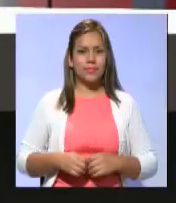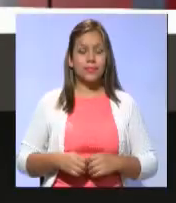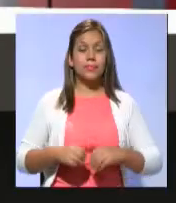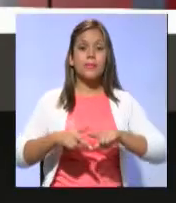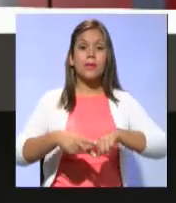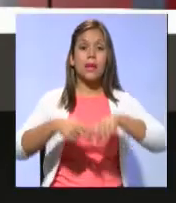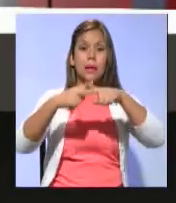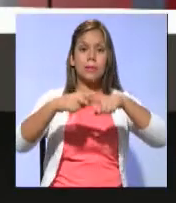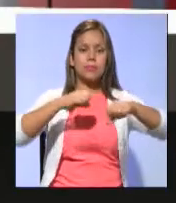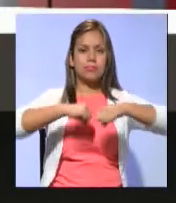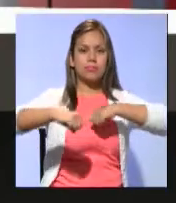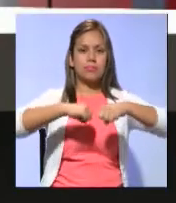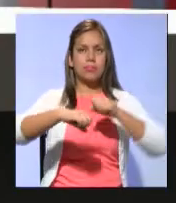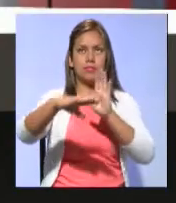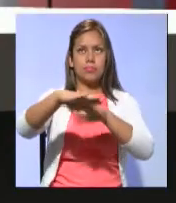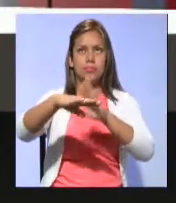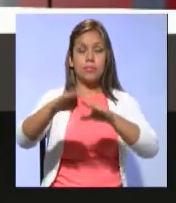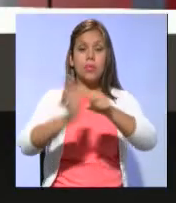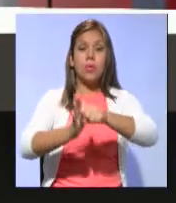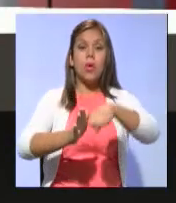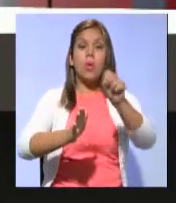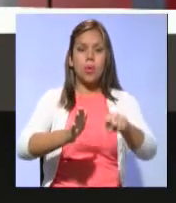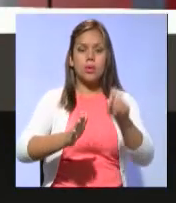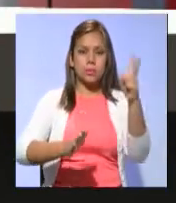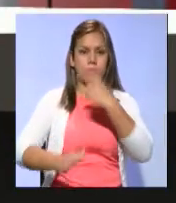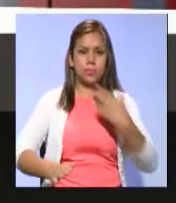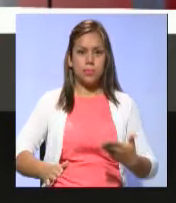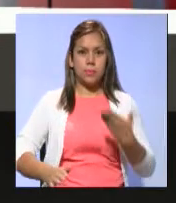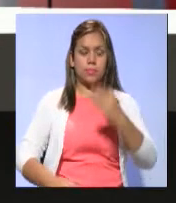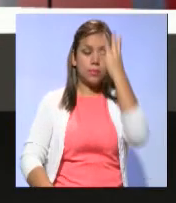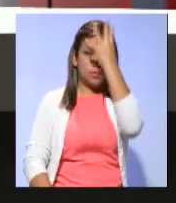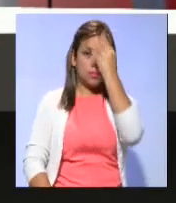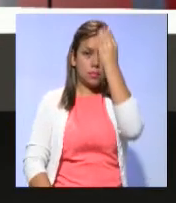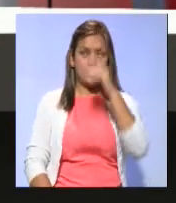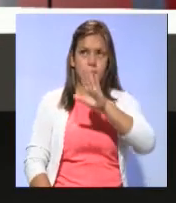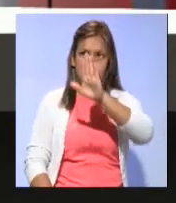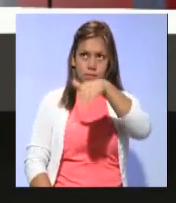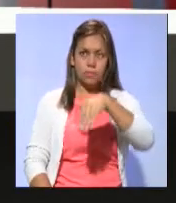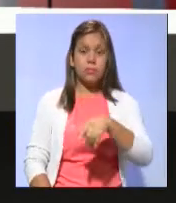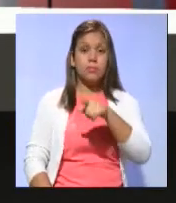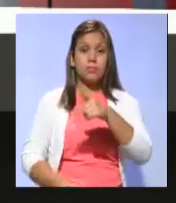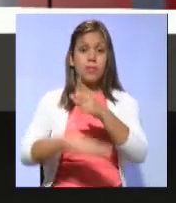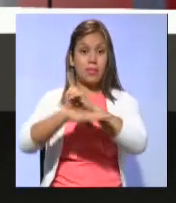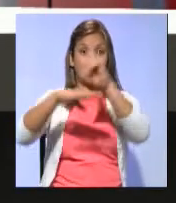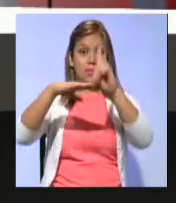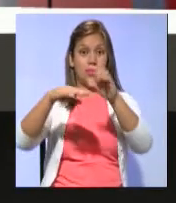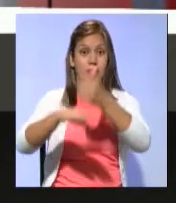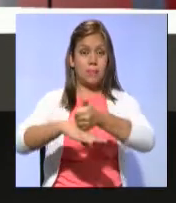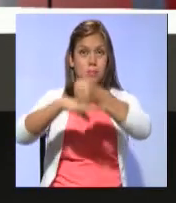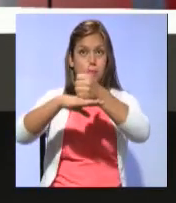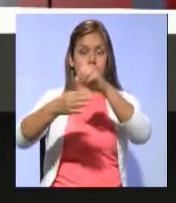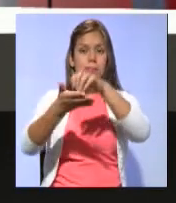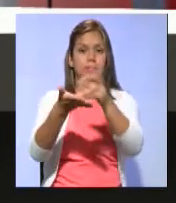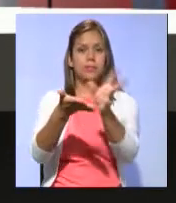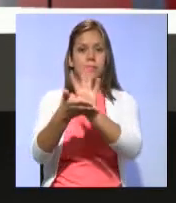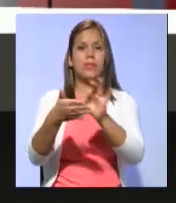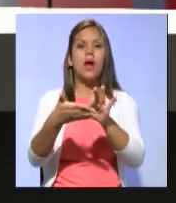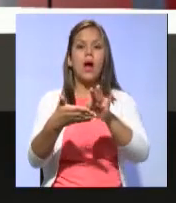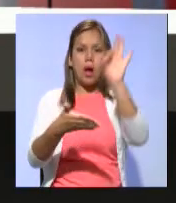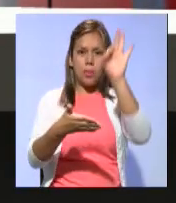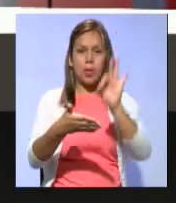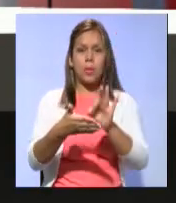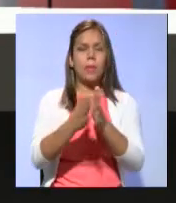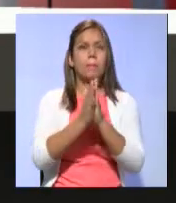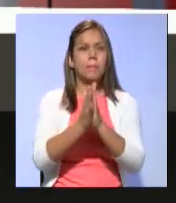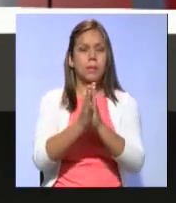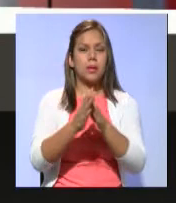Inició el trámite para llamar a juicio político al vicepresidente de la República, Jorge Glass. El Consejo de Administración Legislativa, CAL, aprobó la solicitud de